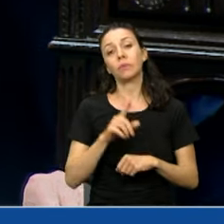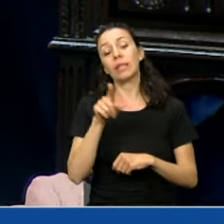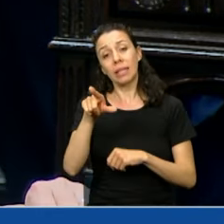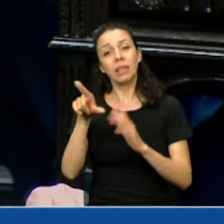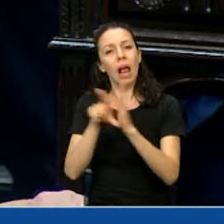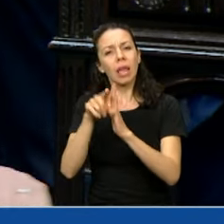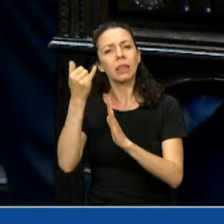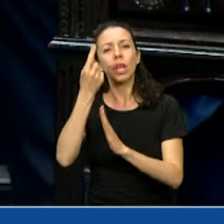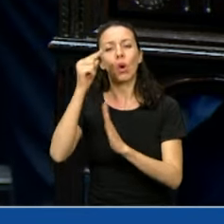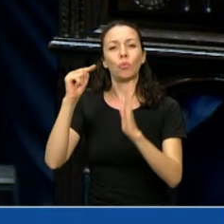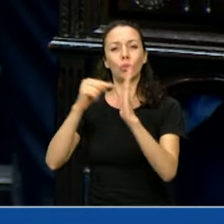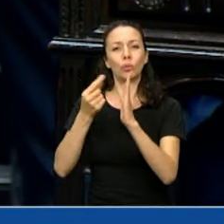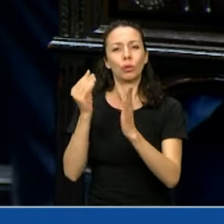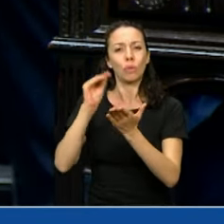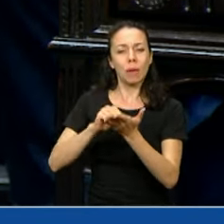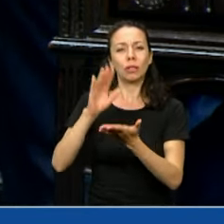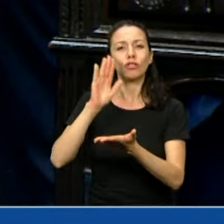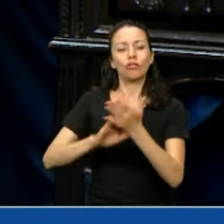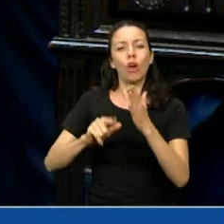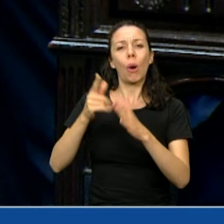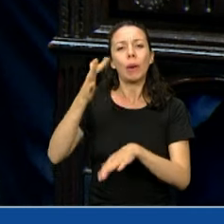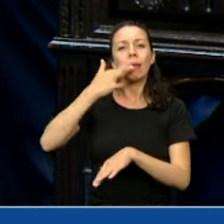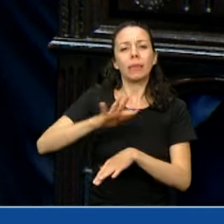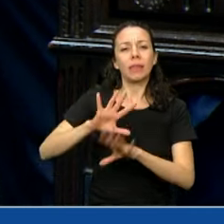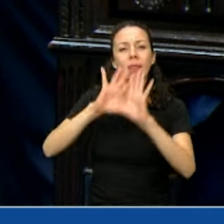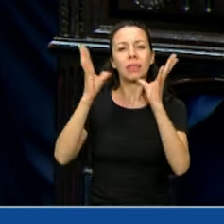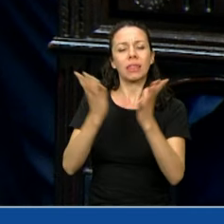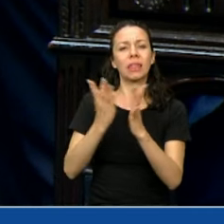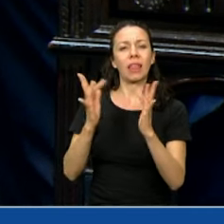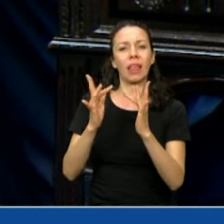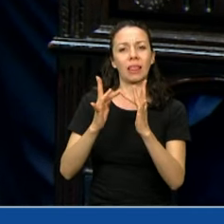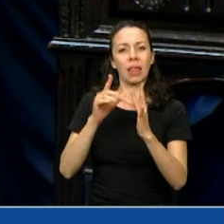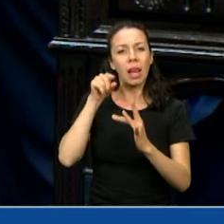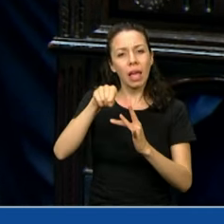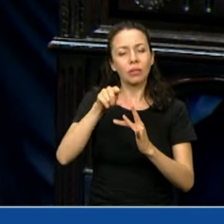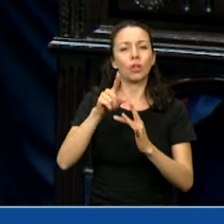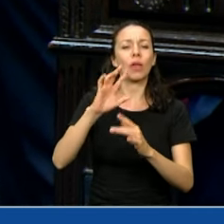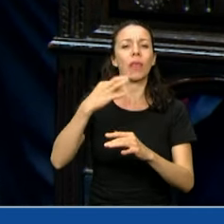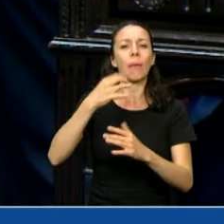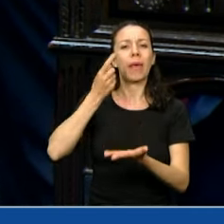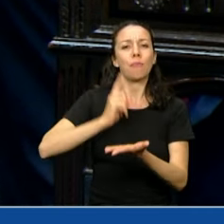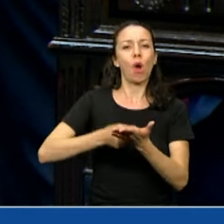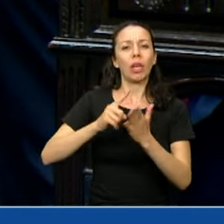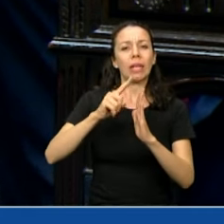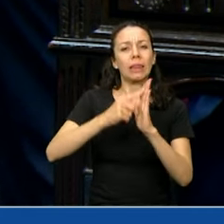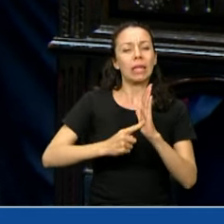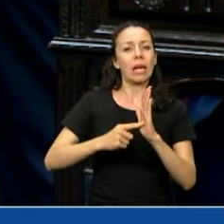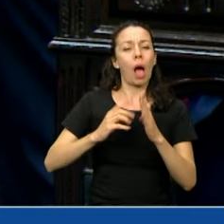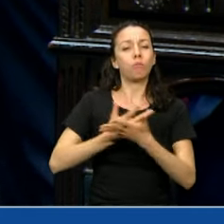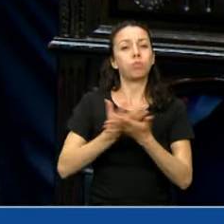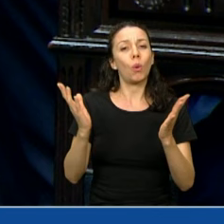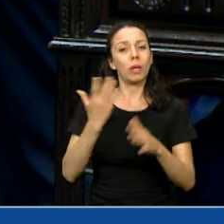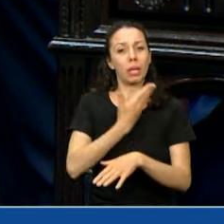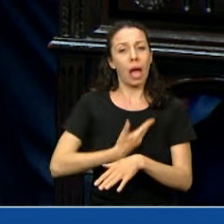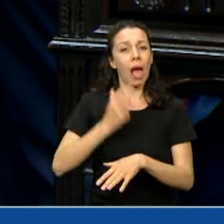ley es la alfabetización digital esto debe ser parte de una política pública de estado que debe abarcar todos los